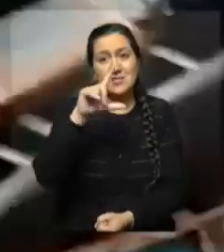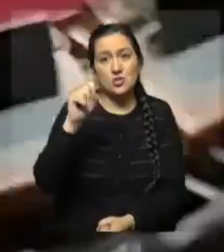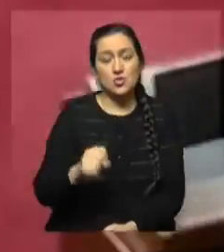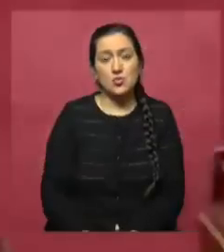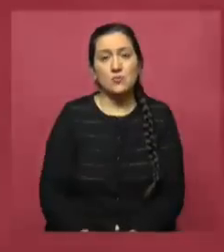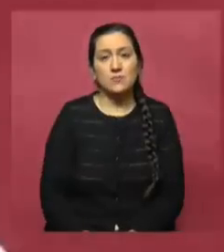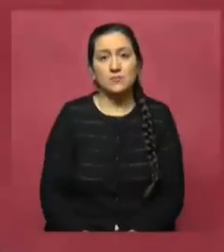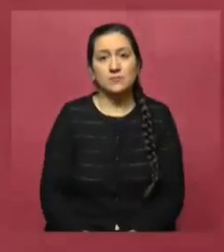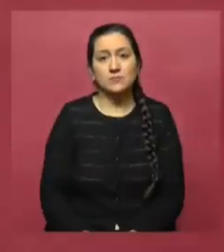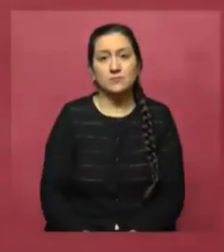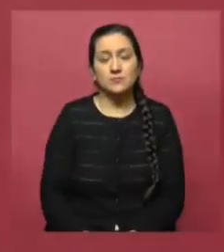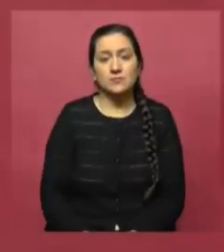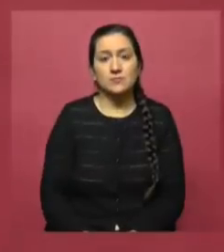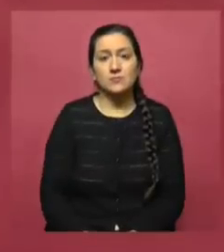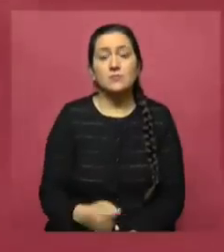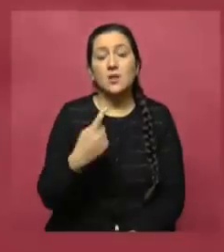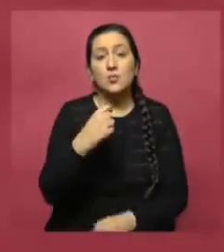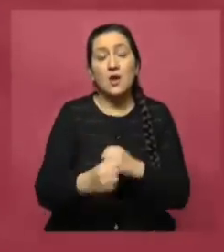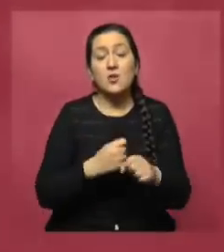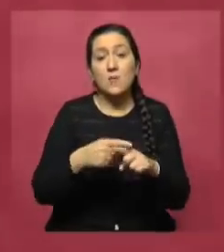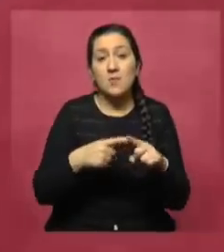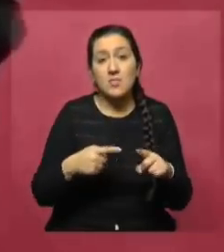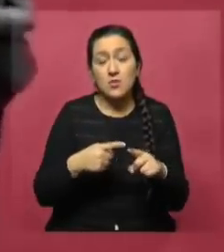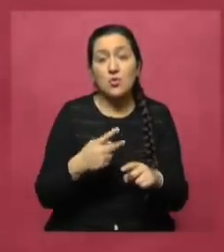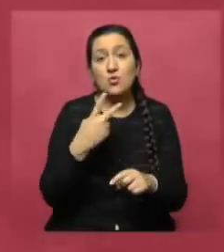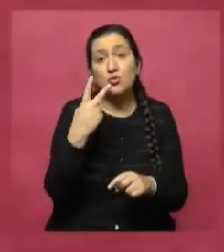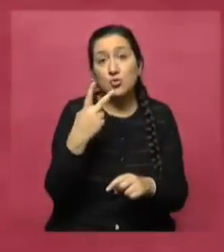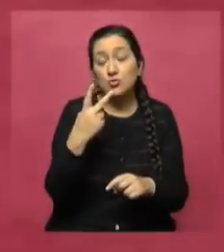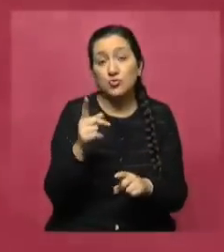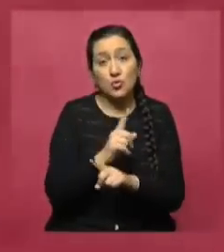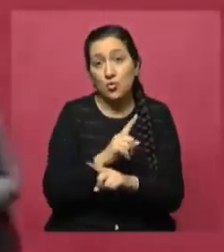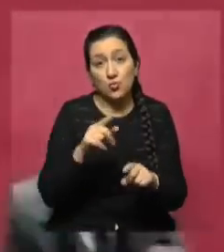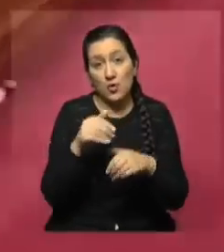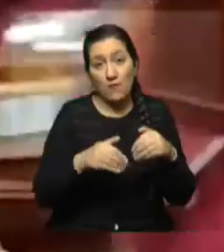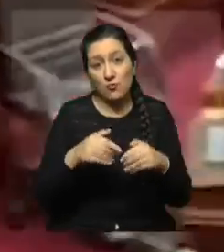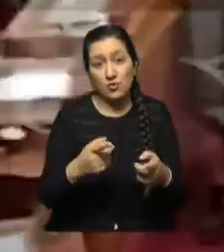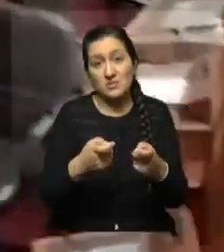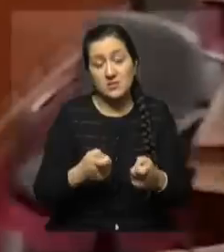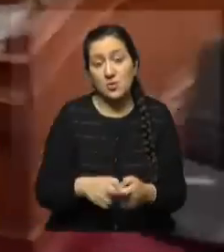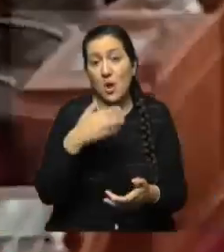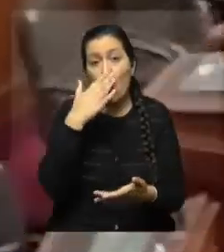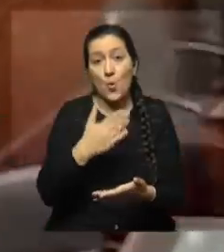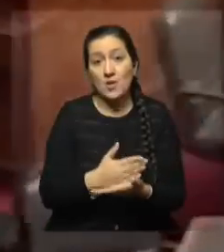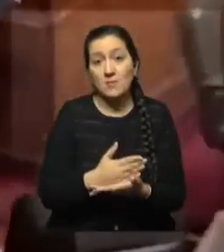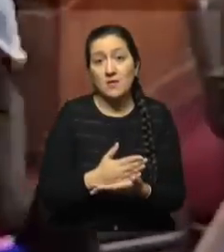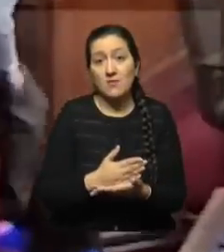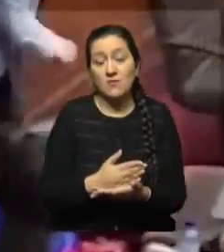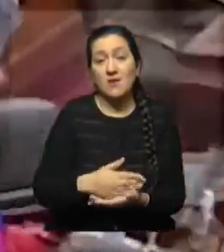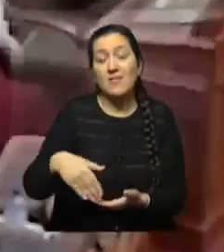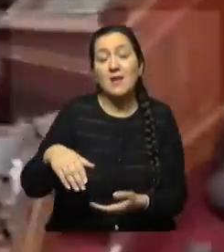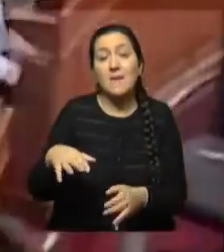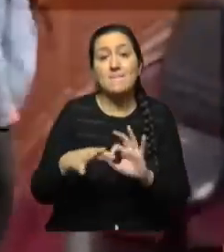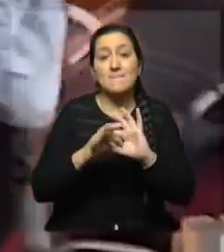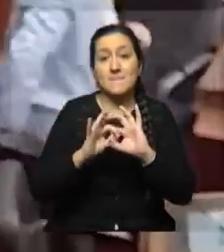las tres instituciones planteadas por el congreso en un año y medio de gestión dos de ellas no tuvieron los votos necesarios y la última fue el la del miércoles